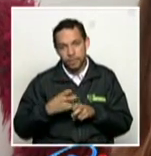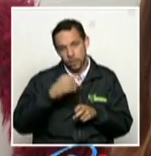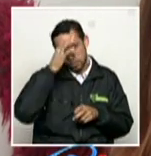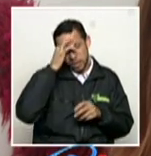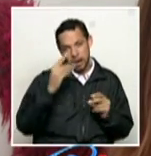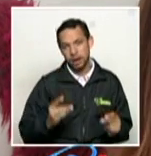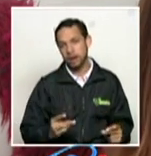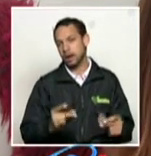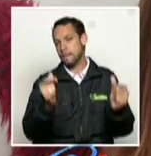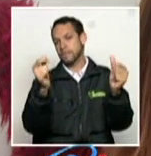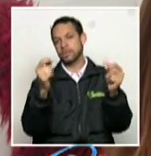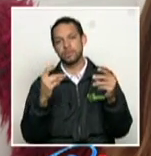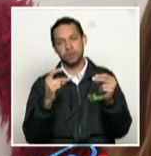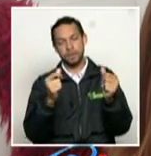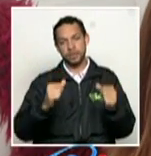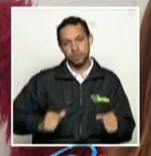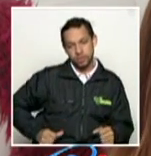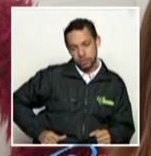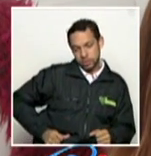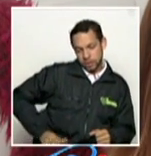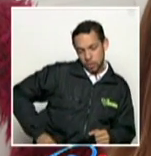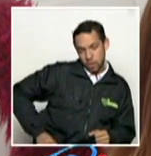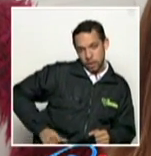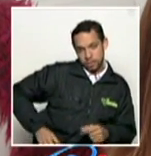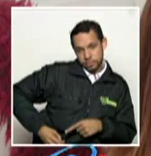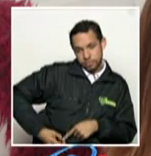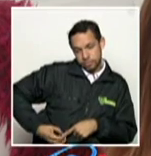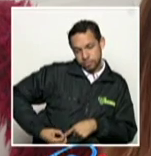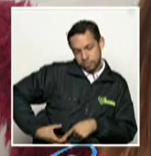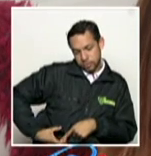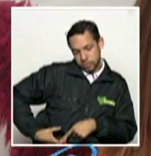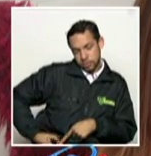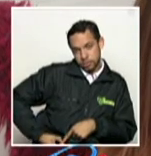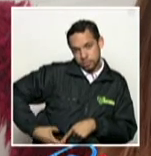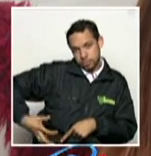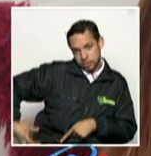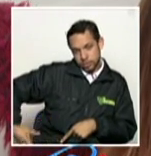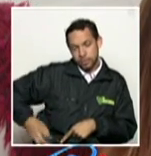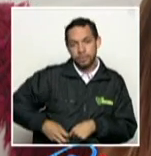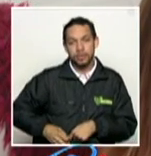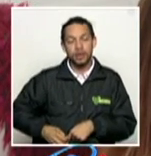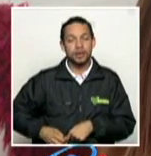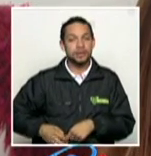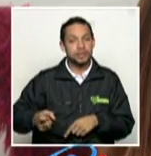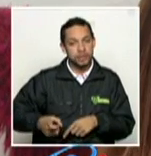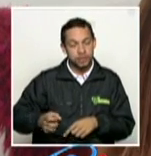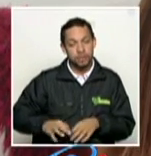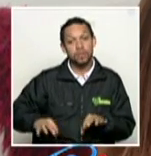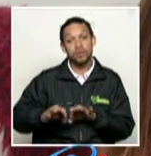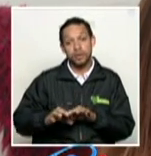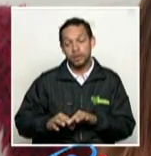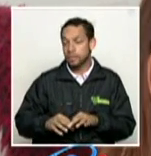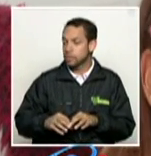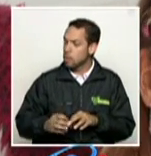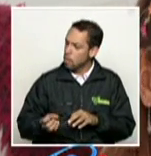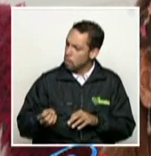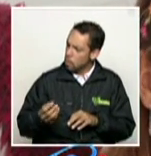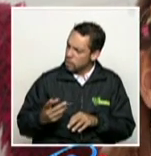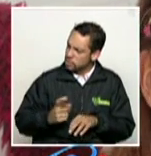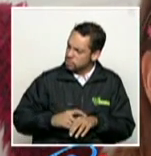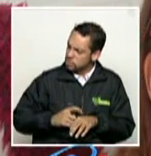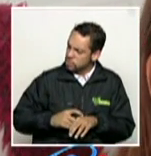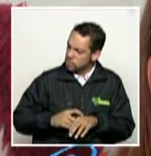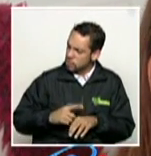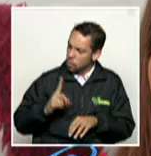y le hicieron una cirugía donde se encontró que tenía el colon necropsado. Bueno, ¿cuánto tiempo tenía la